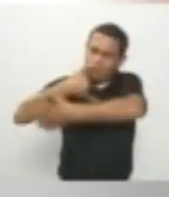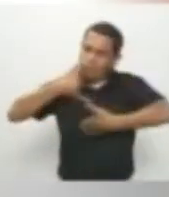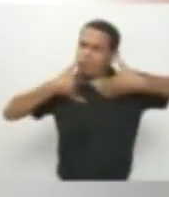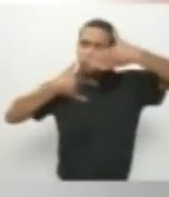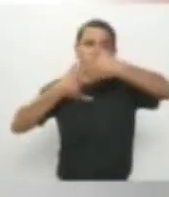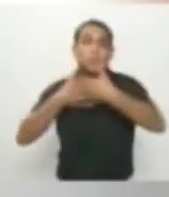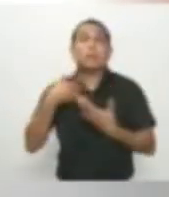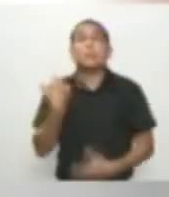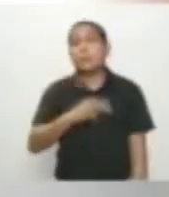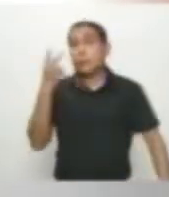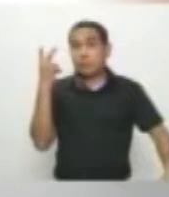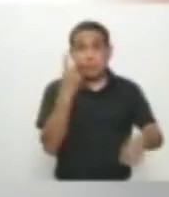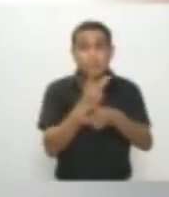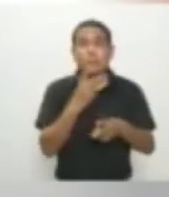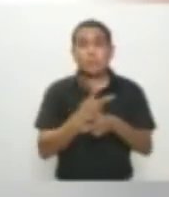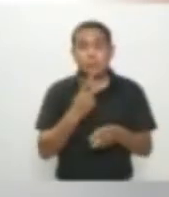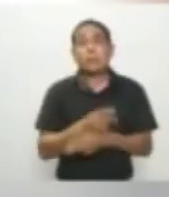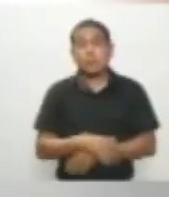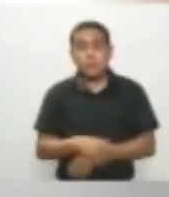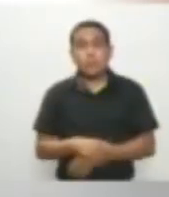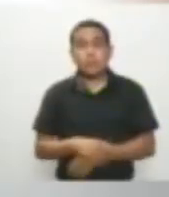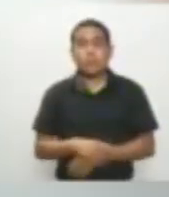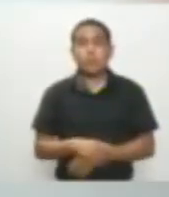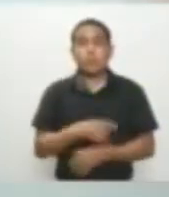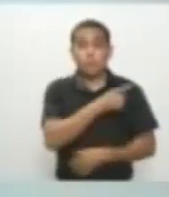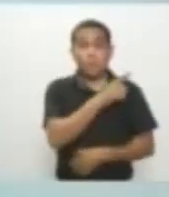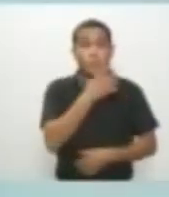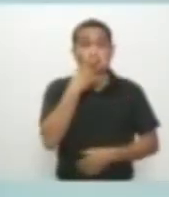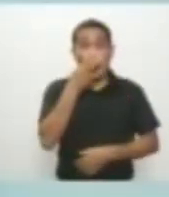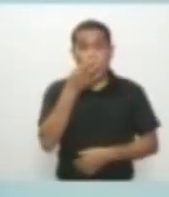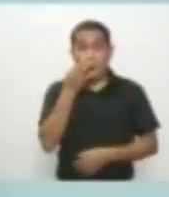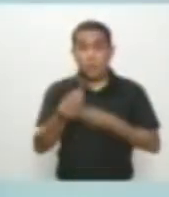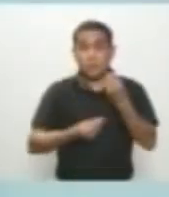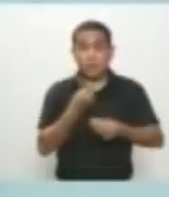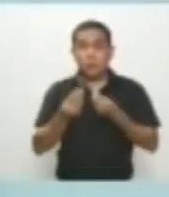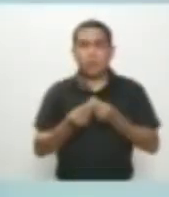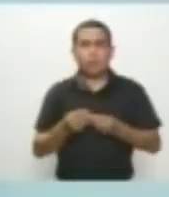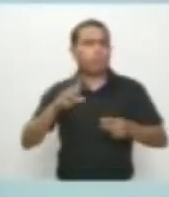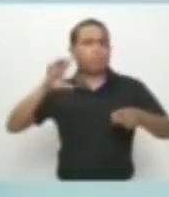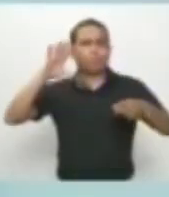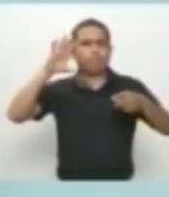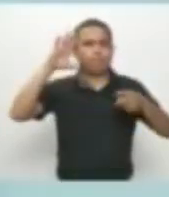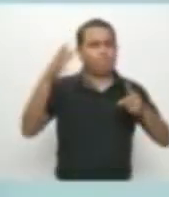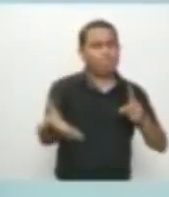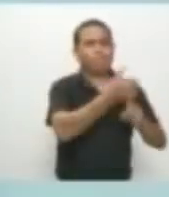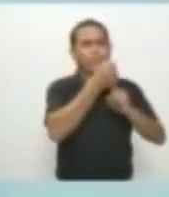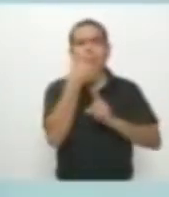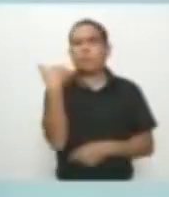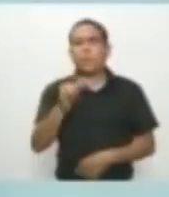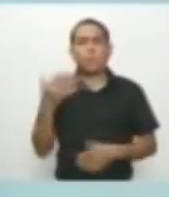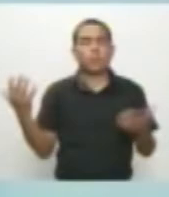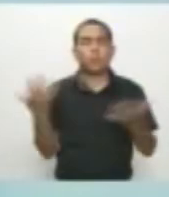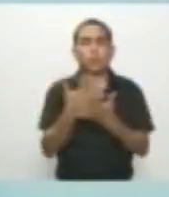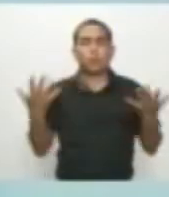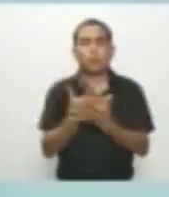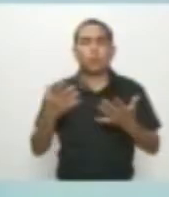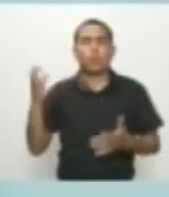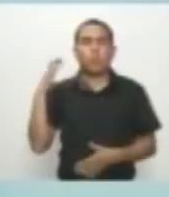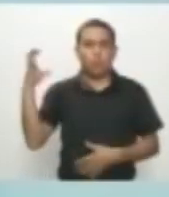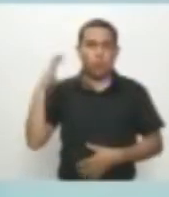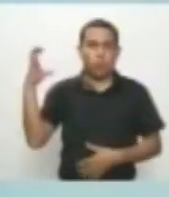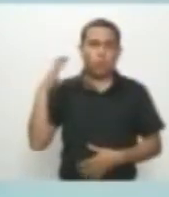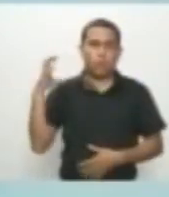de acuerdo con informes de inteligencia. Este hombre, El Boyaco, fue capturado en zona rural del departamento de Córdoba.